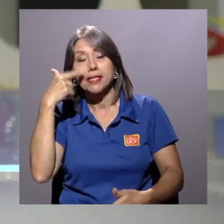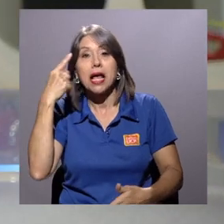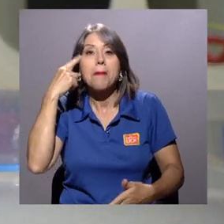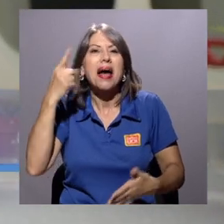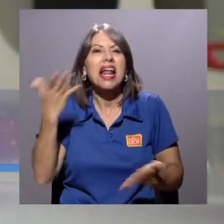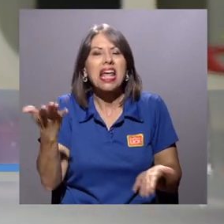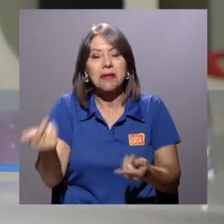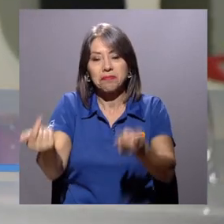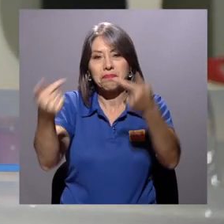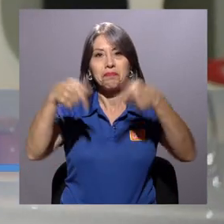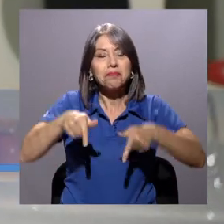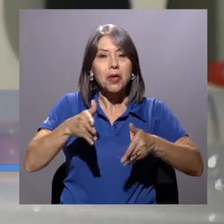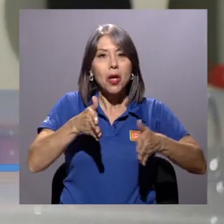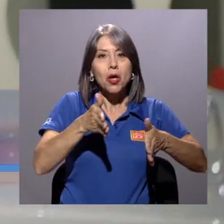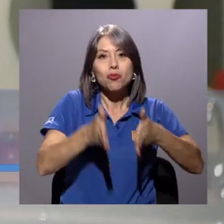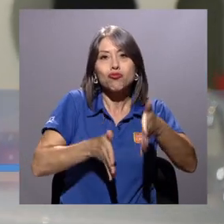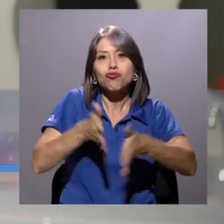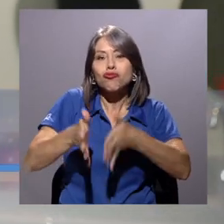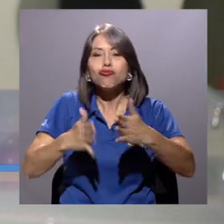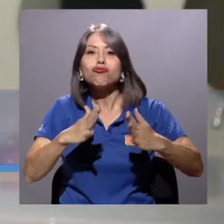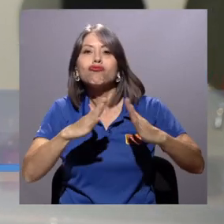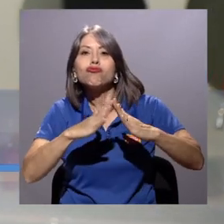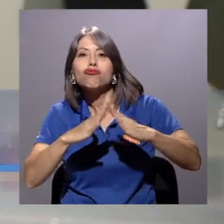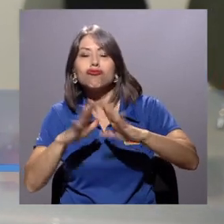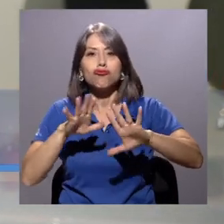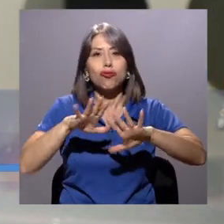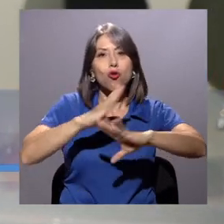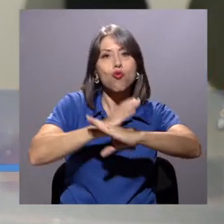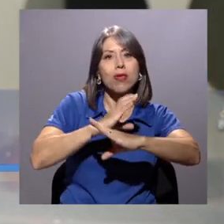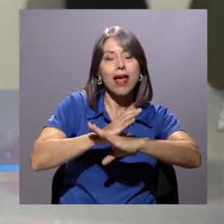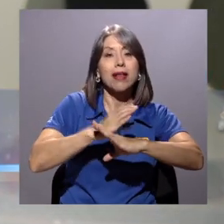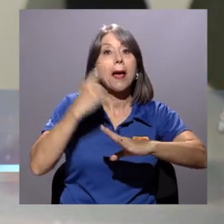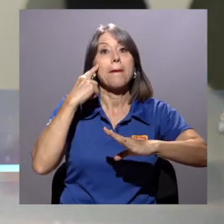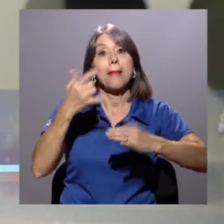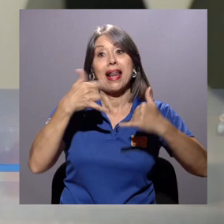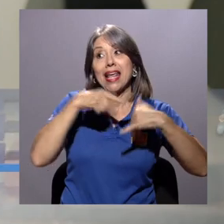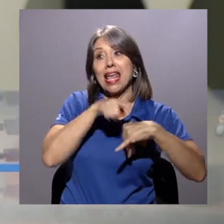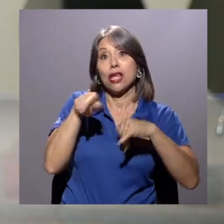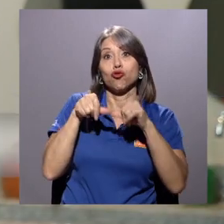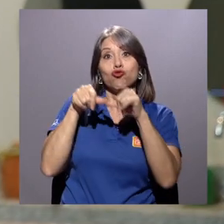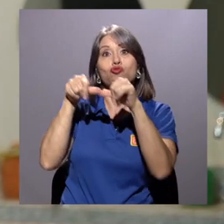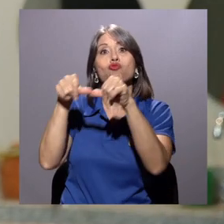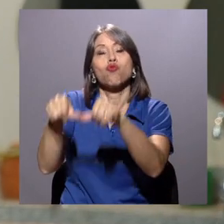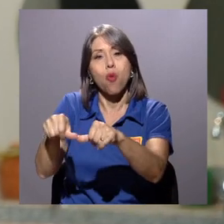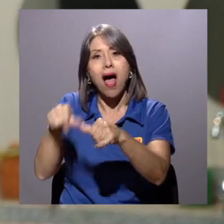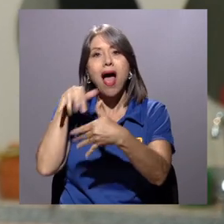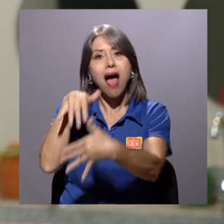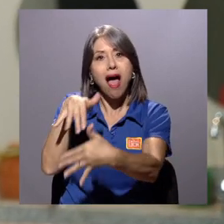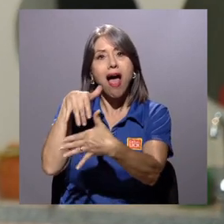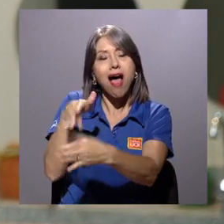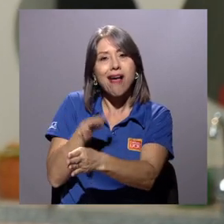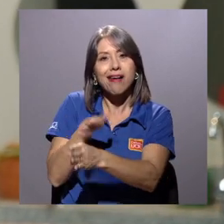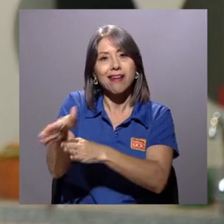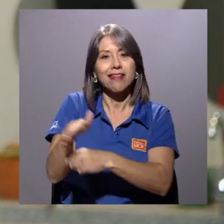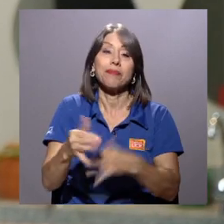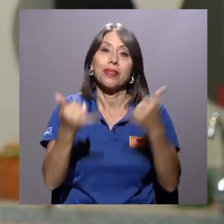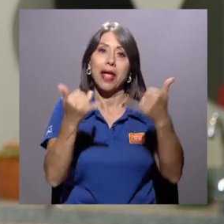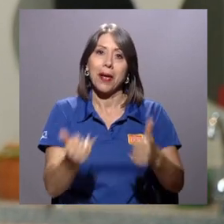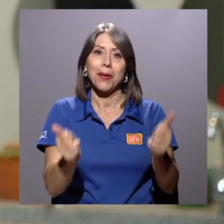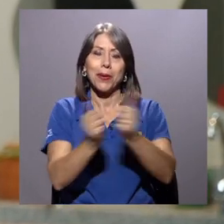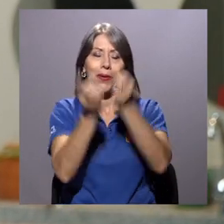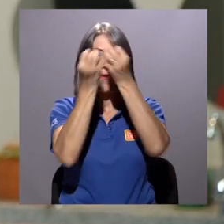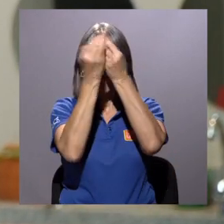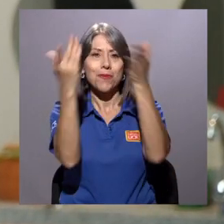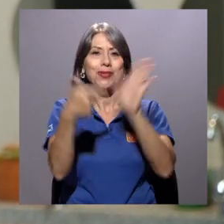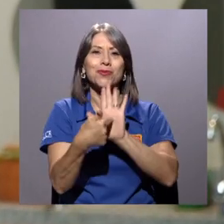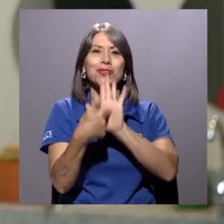cuidar a sus hijos acá, dentro del campus, mientras ellos van a clases y continúan con su carrera. A través de la siguiente nota